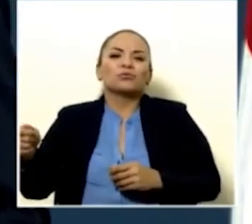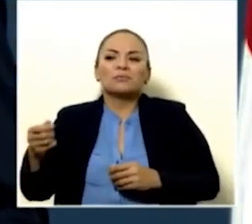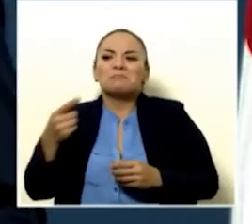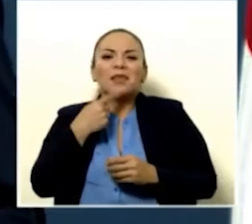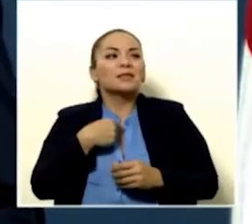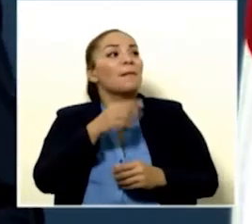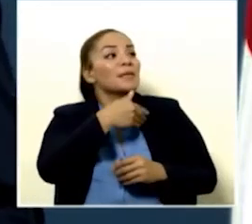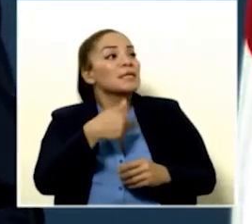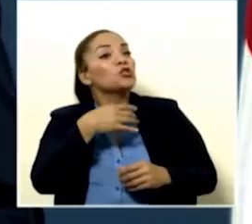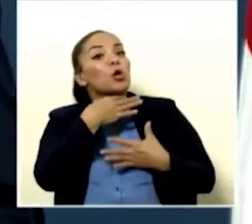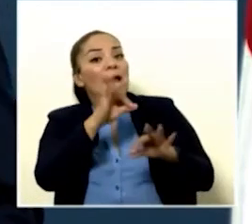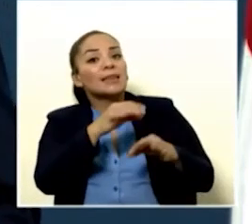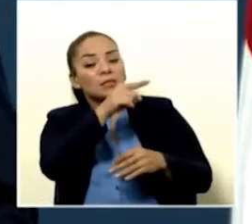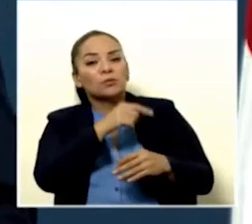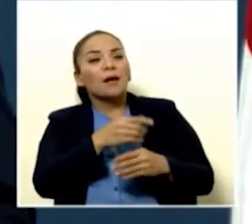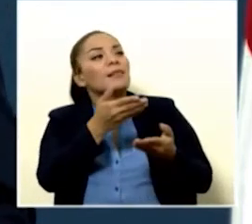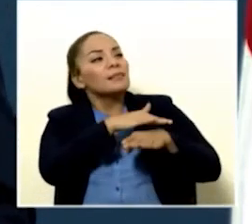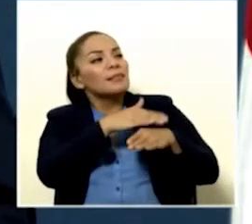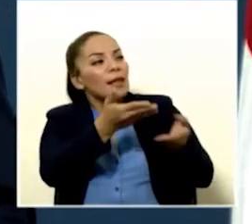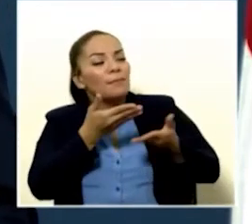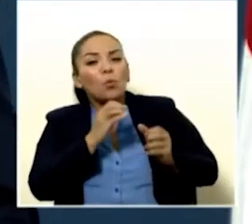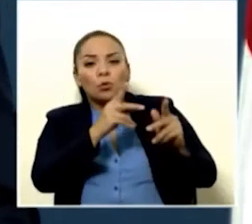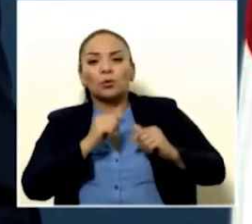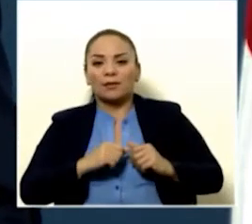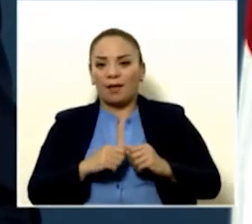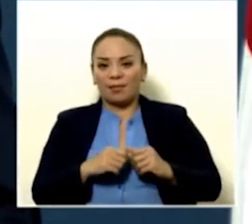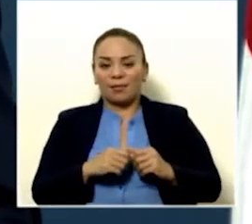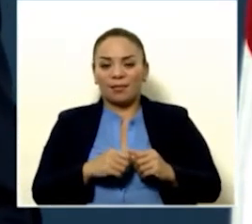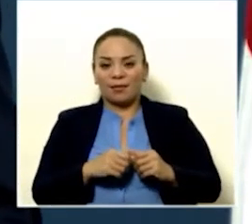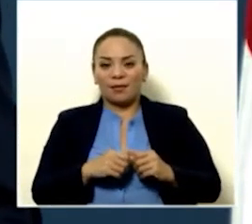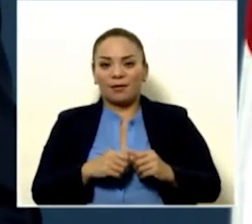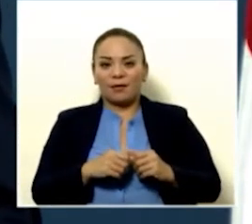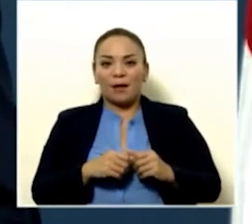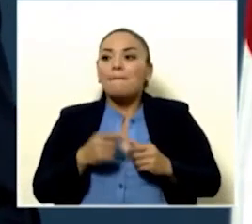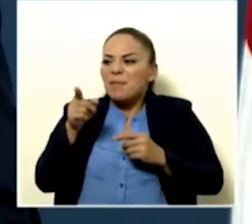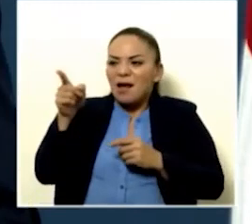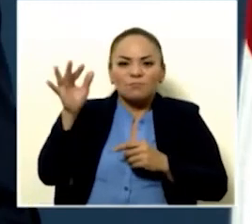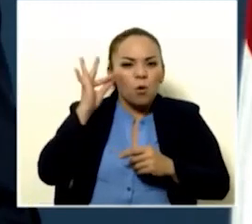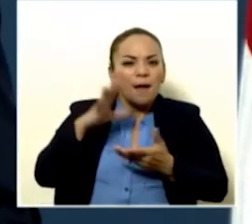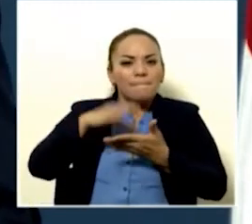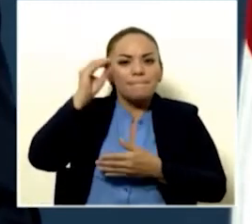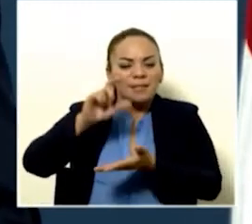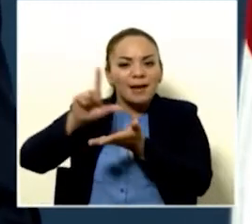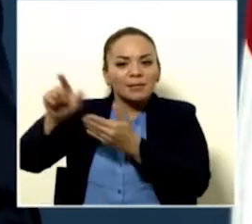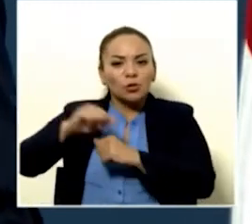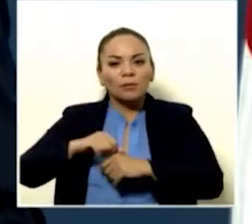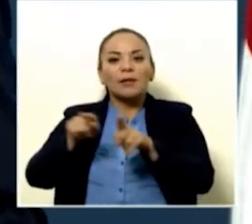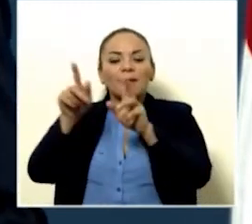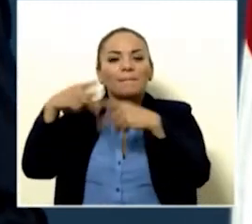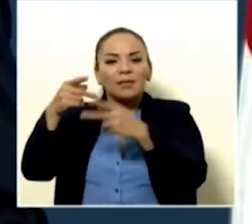gratis, deme la oportunidad de darle una lección a esa señora y al